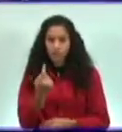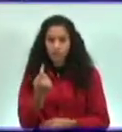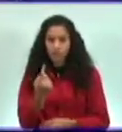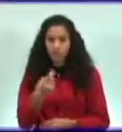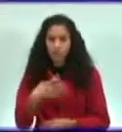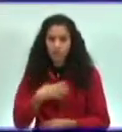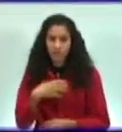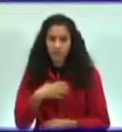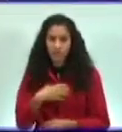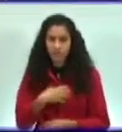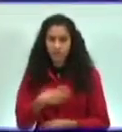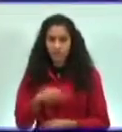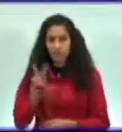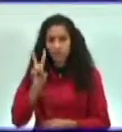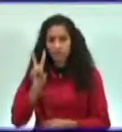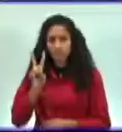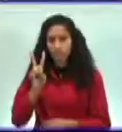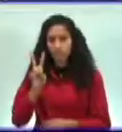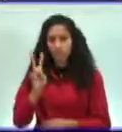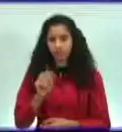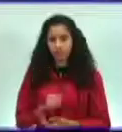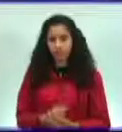quedado 2.